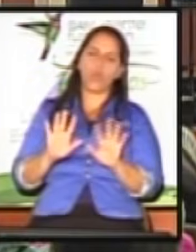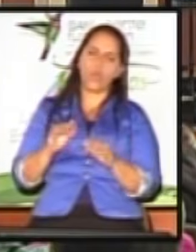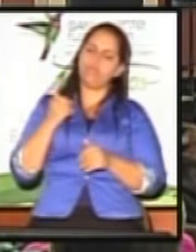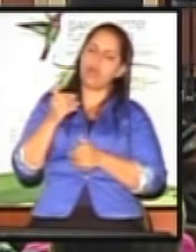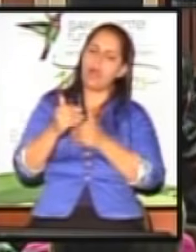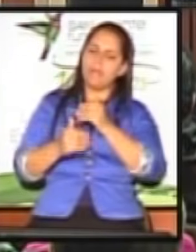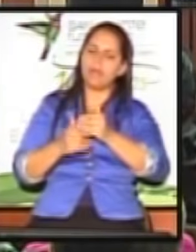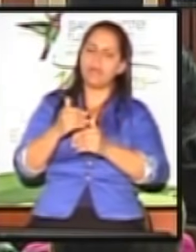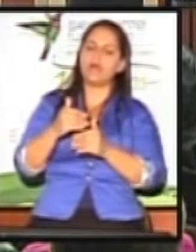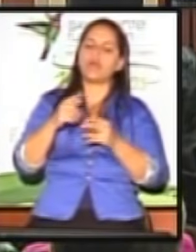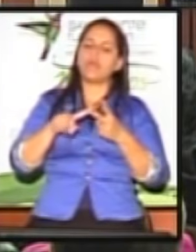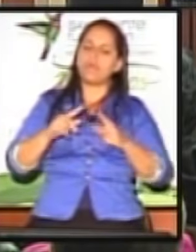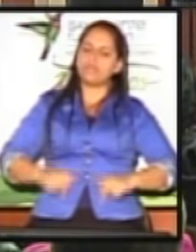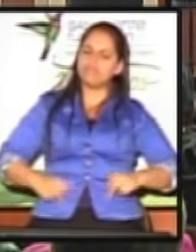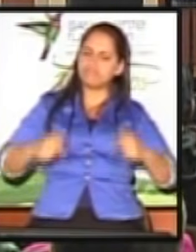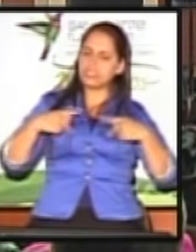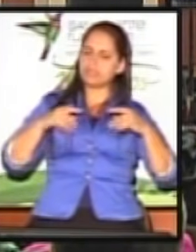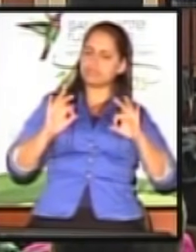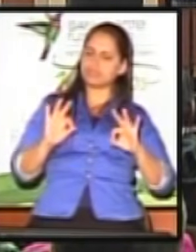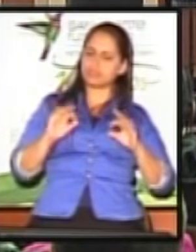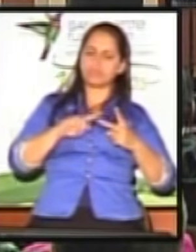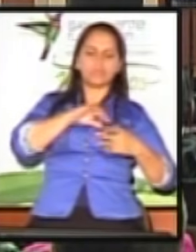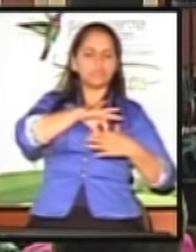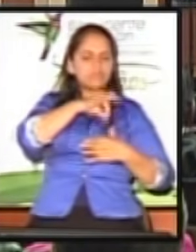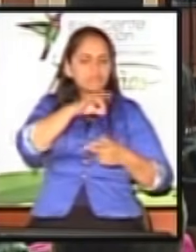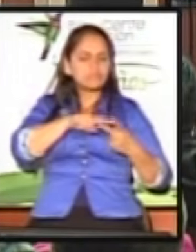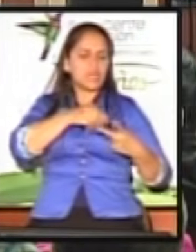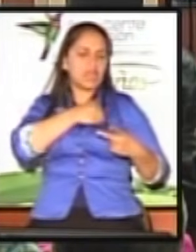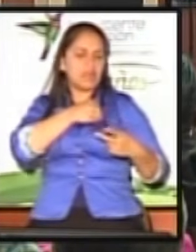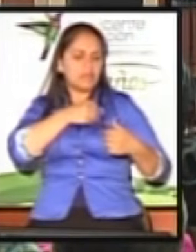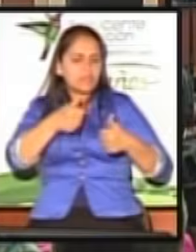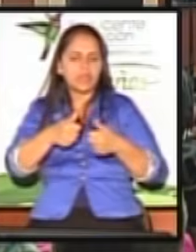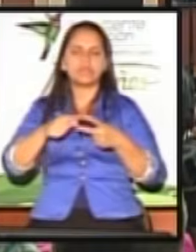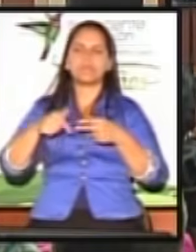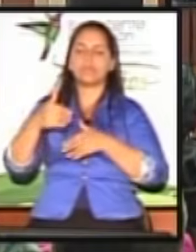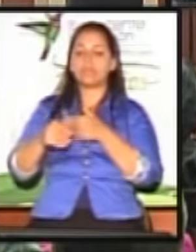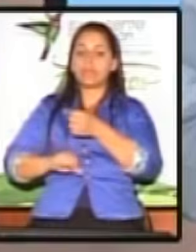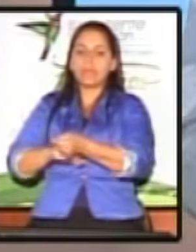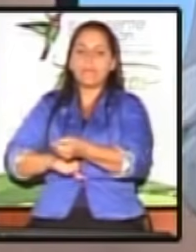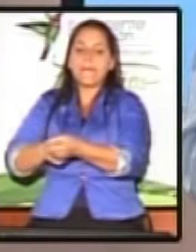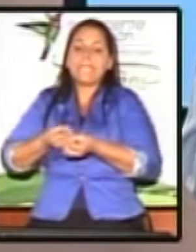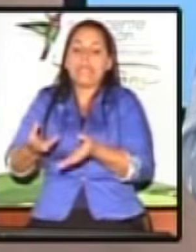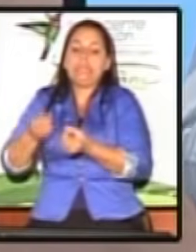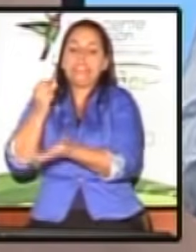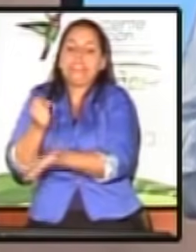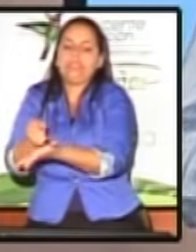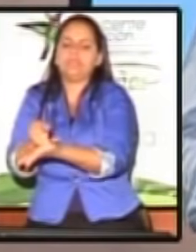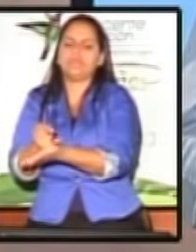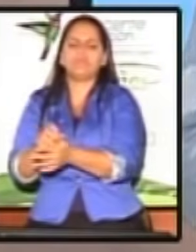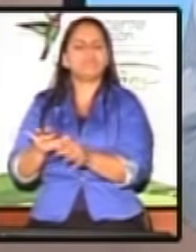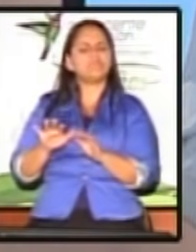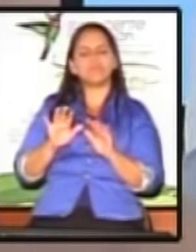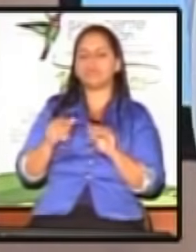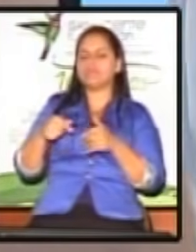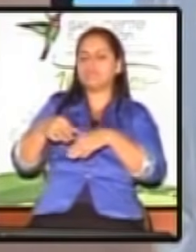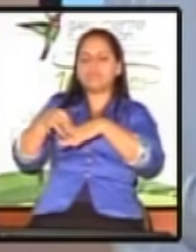espiritual, físicamente, no darle más de lo que ellos piden, no hacer más de lo que ellos quieren, e inclusive guiarlos